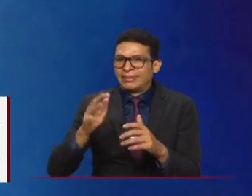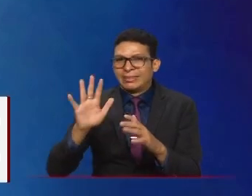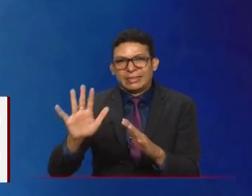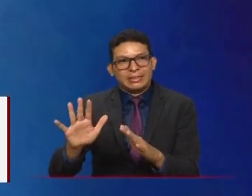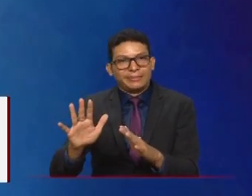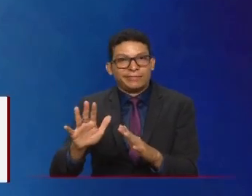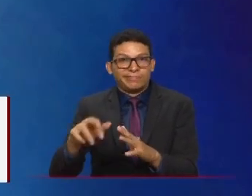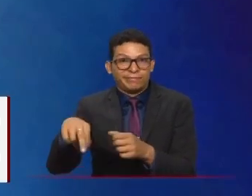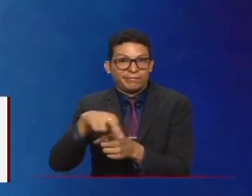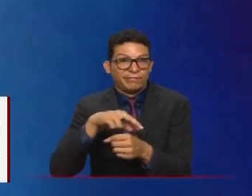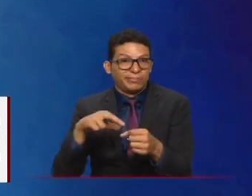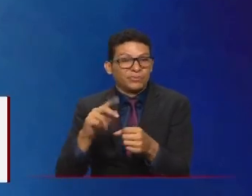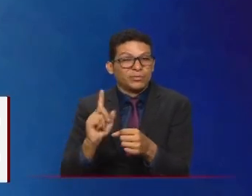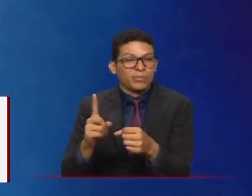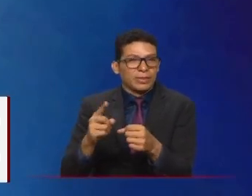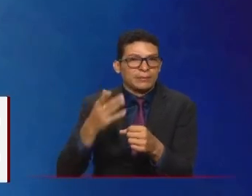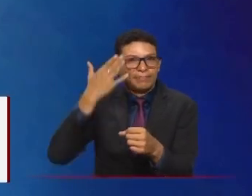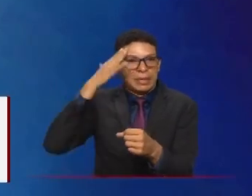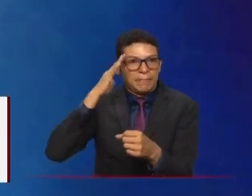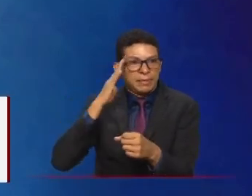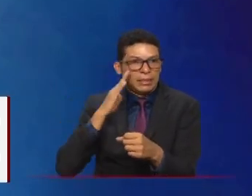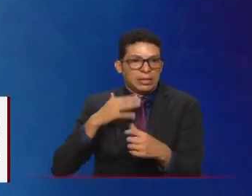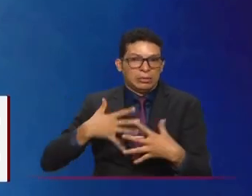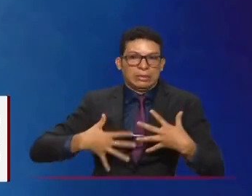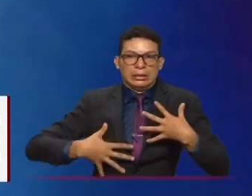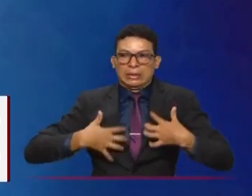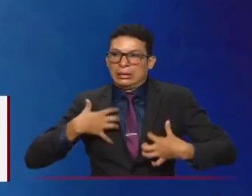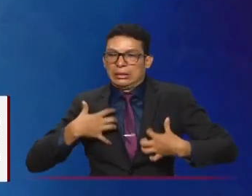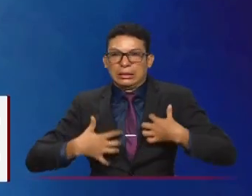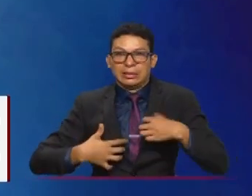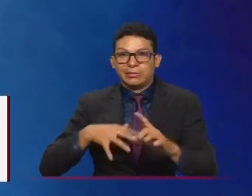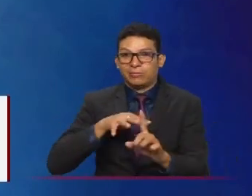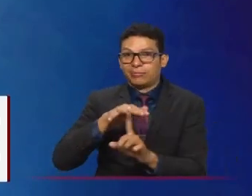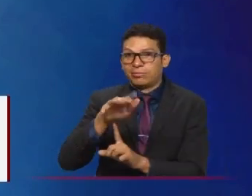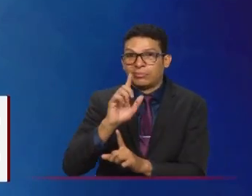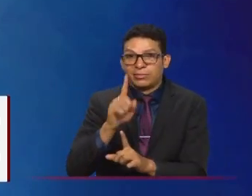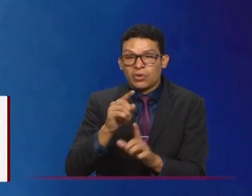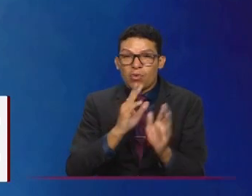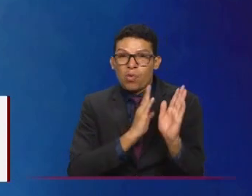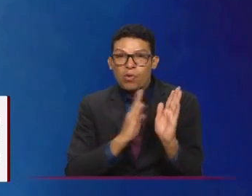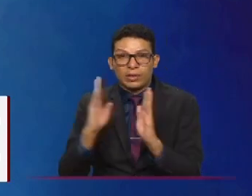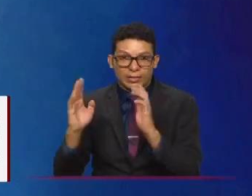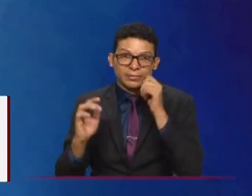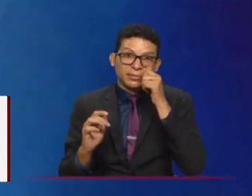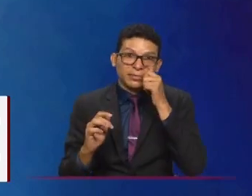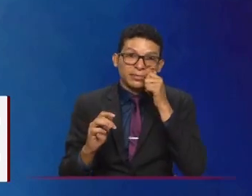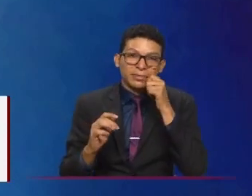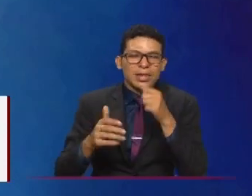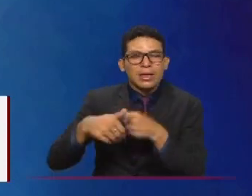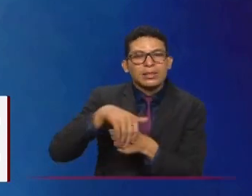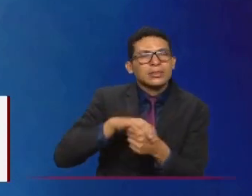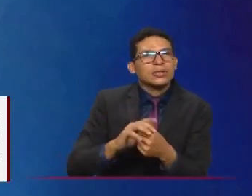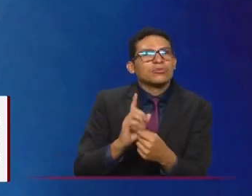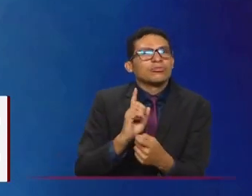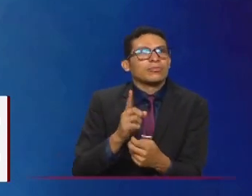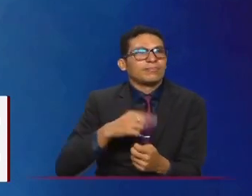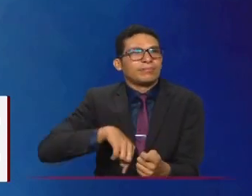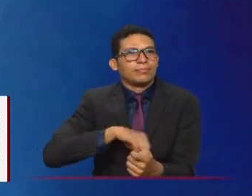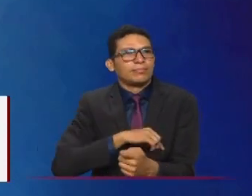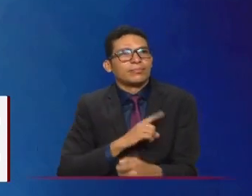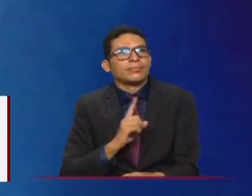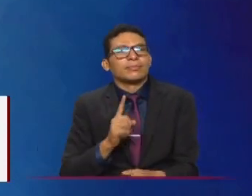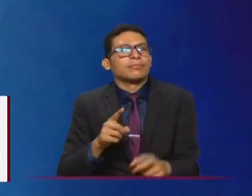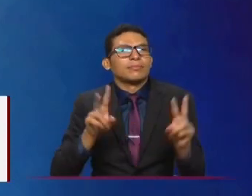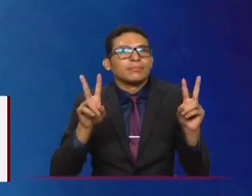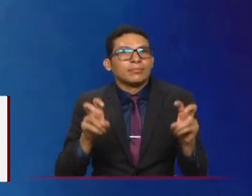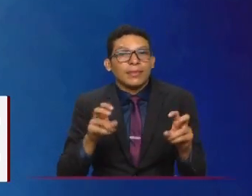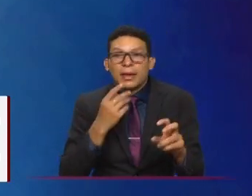del departamento por temor por supuesto a la afectación de orden público a las situaciones que tenemos en materia